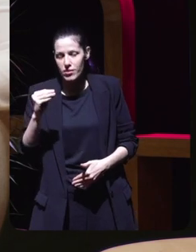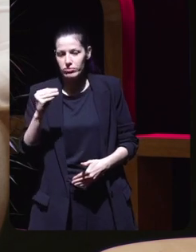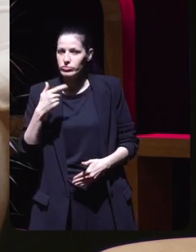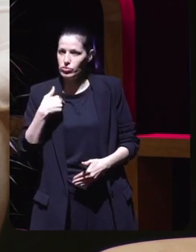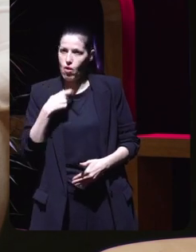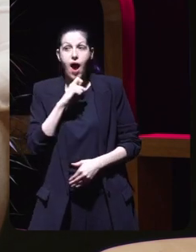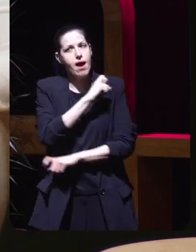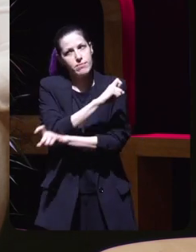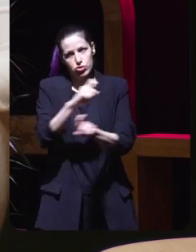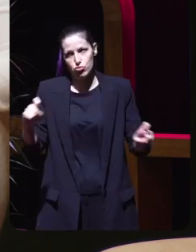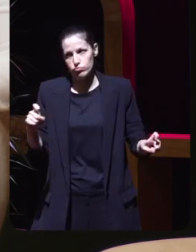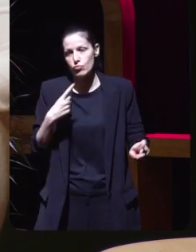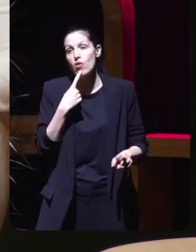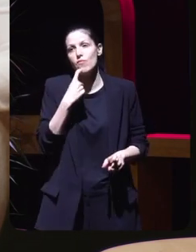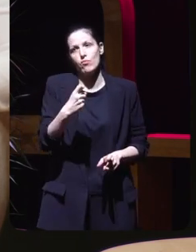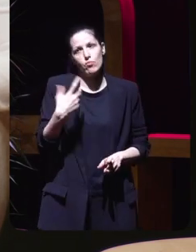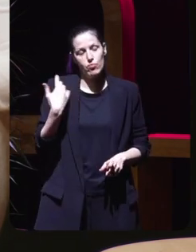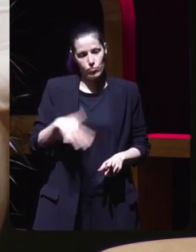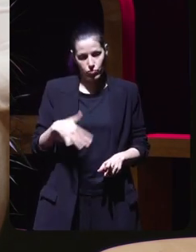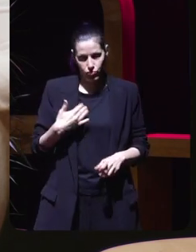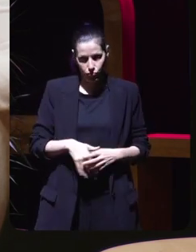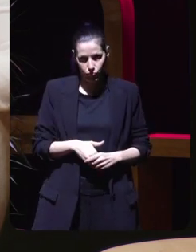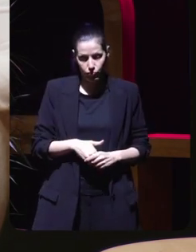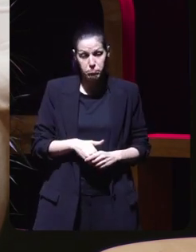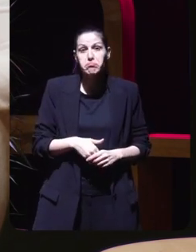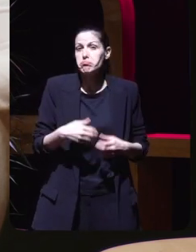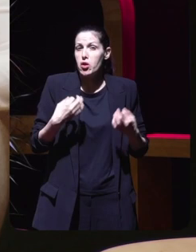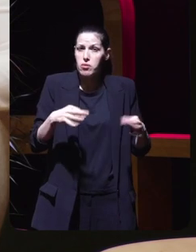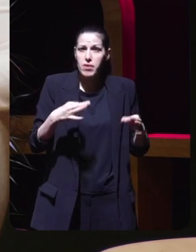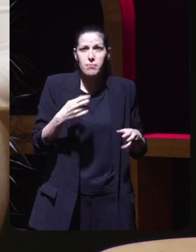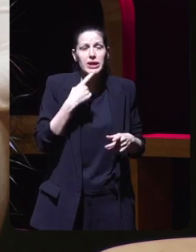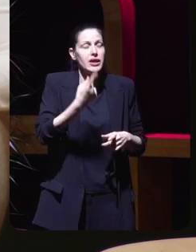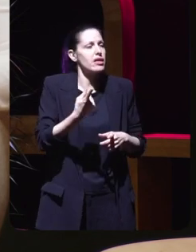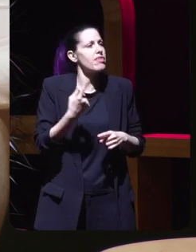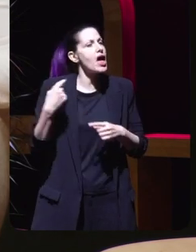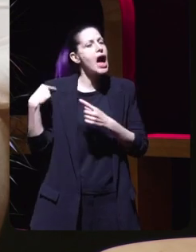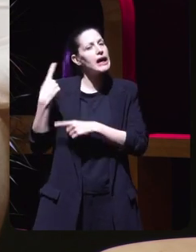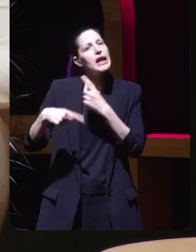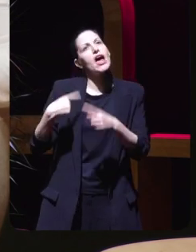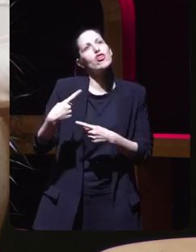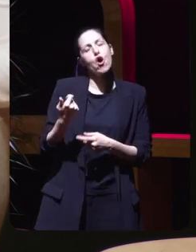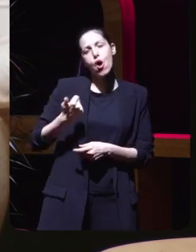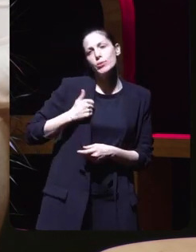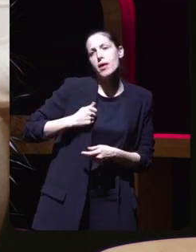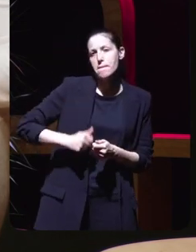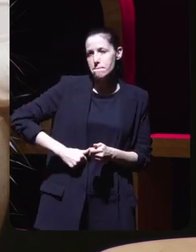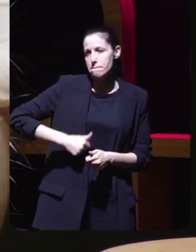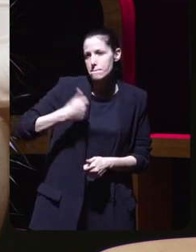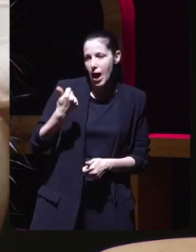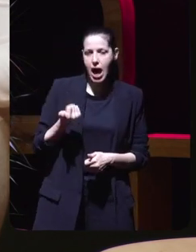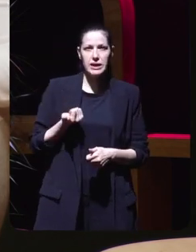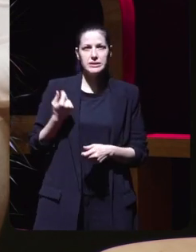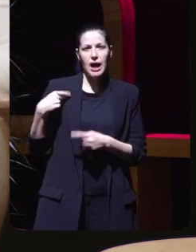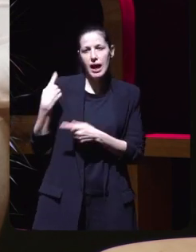difícil a pesar de que supuestamente no siempre sedí que somos aselación con más oportunidades Pues aseración que claro